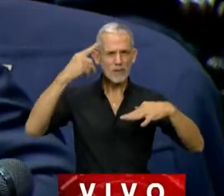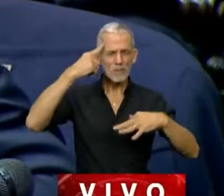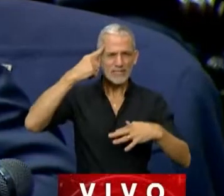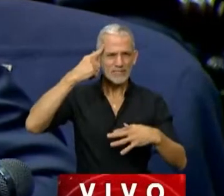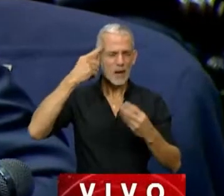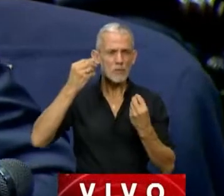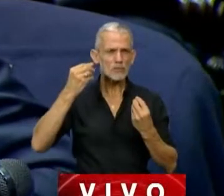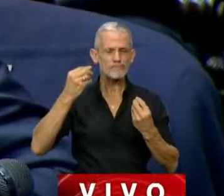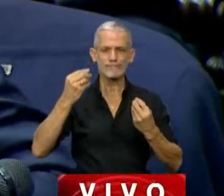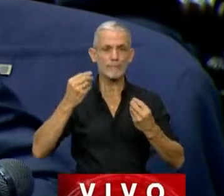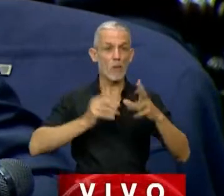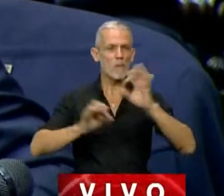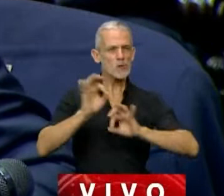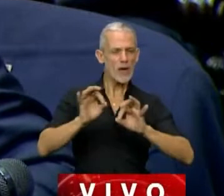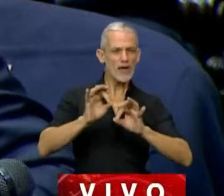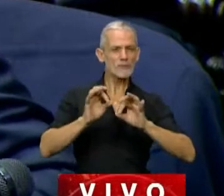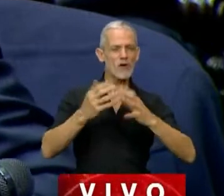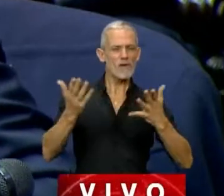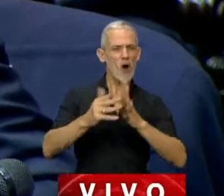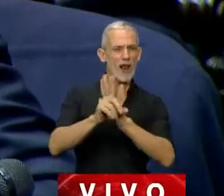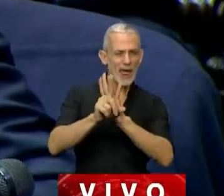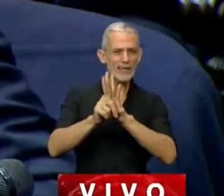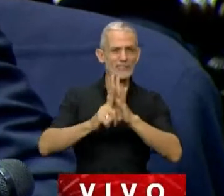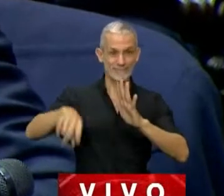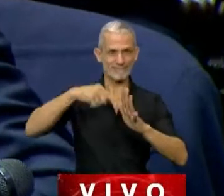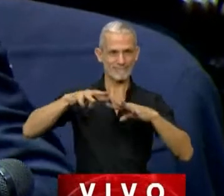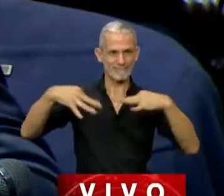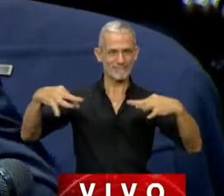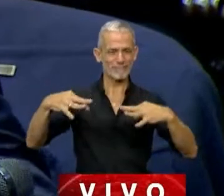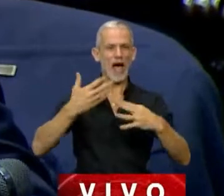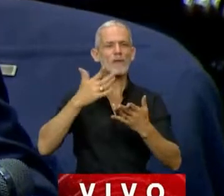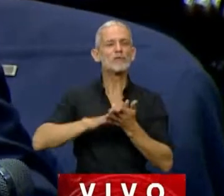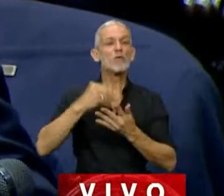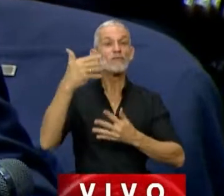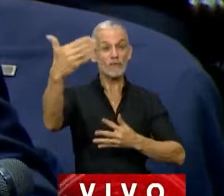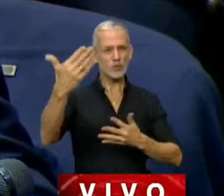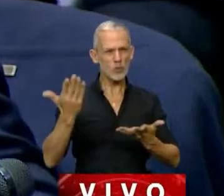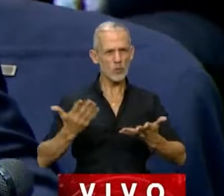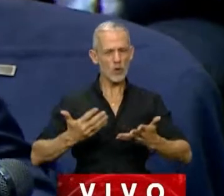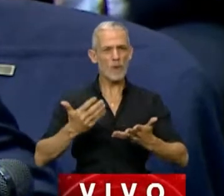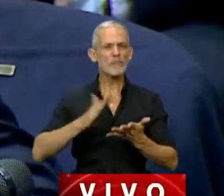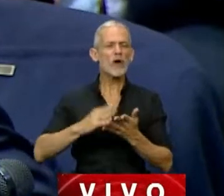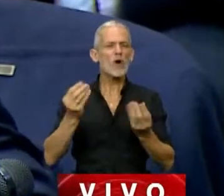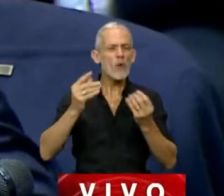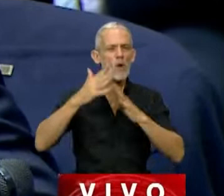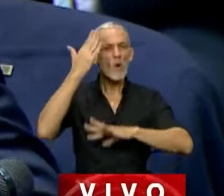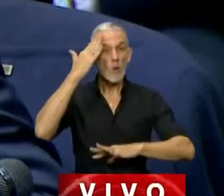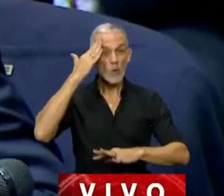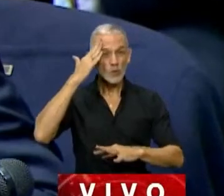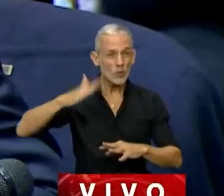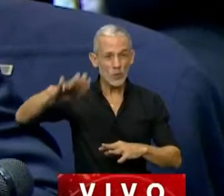pensando en proyectos o en leyes que hablen del futuro y de cómo la